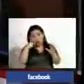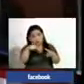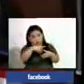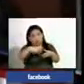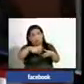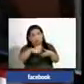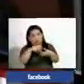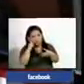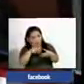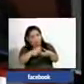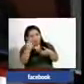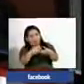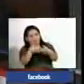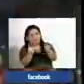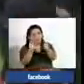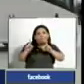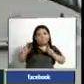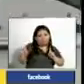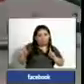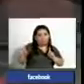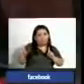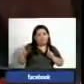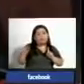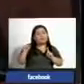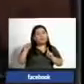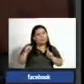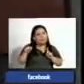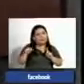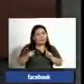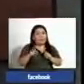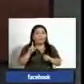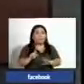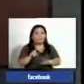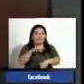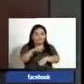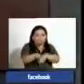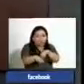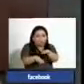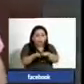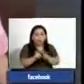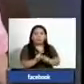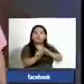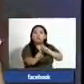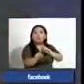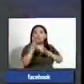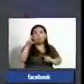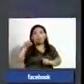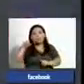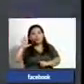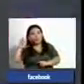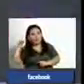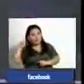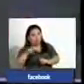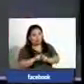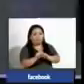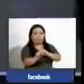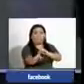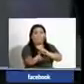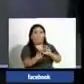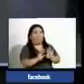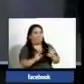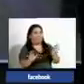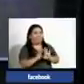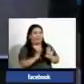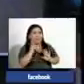viendo una más seria transformación en Santa Tecla. Ese 6 pies que dicen, ese 1.5 metros de distancia, hacer así y que la